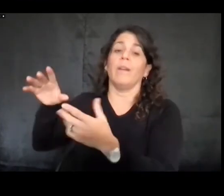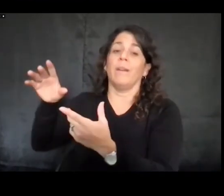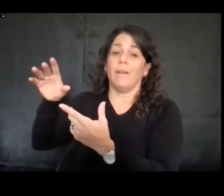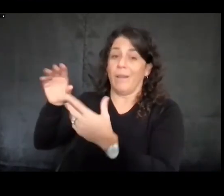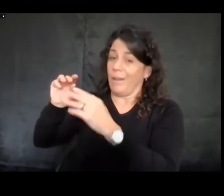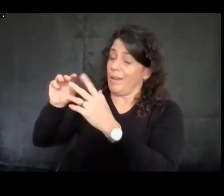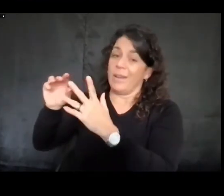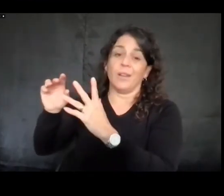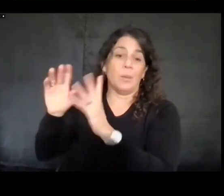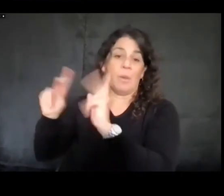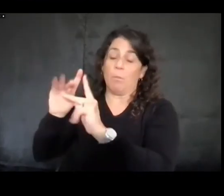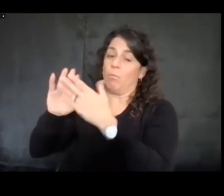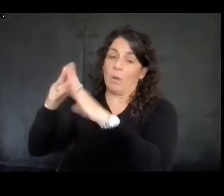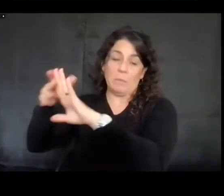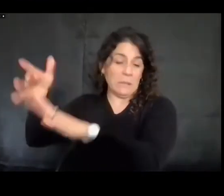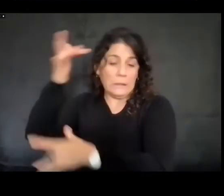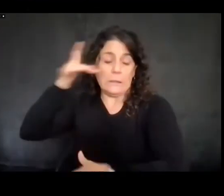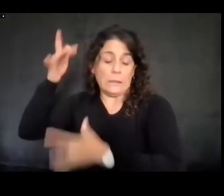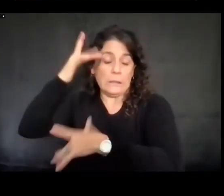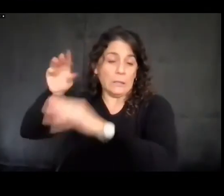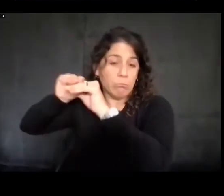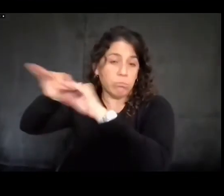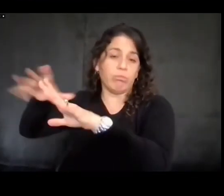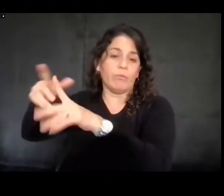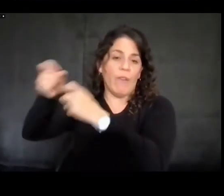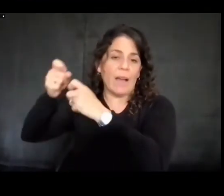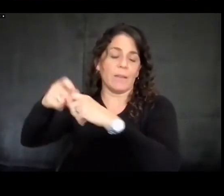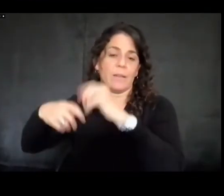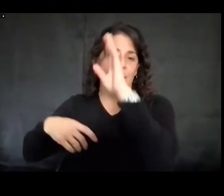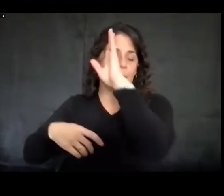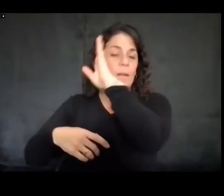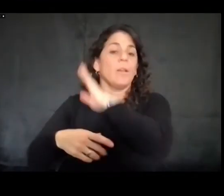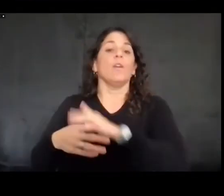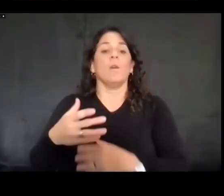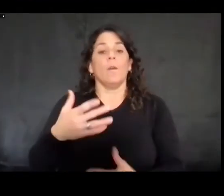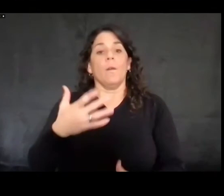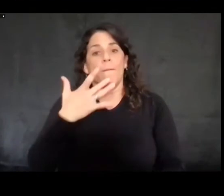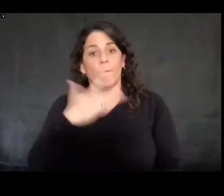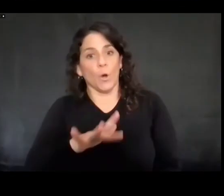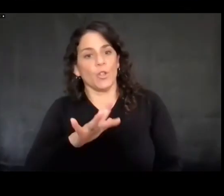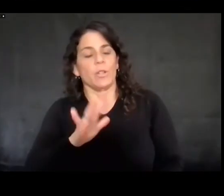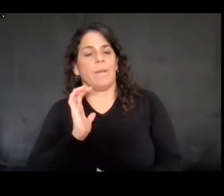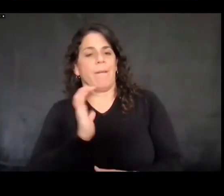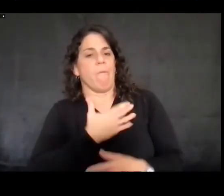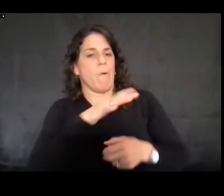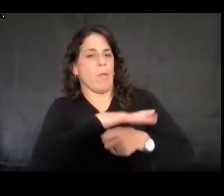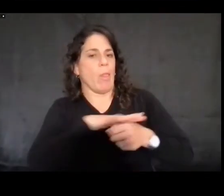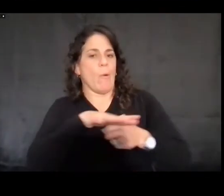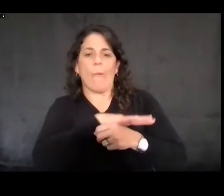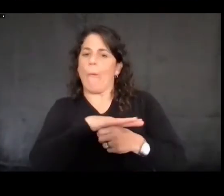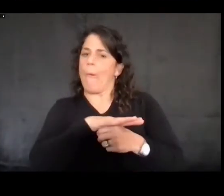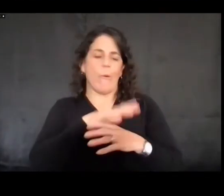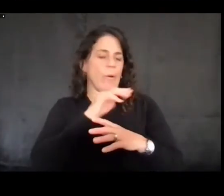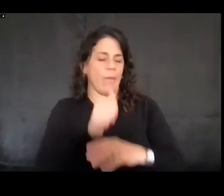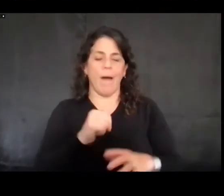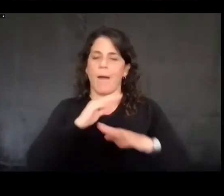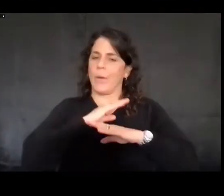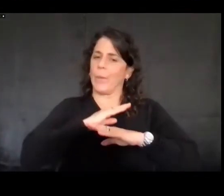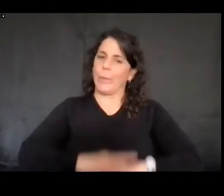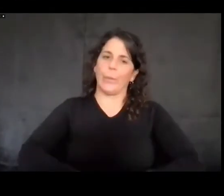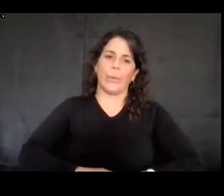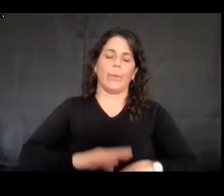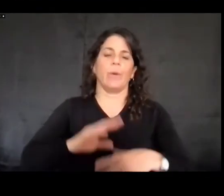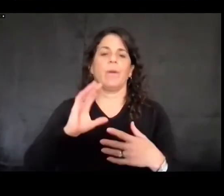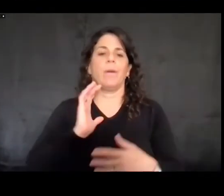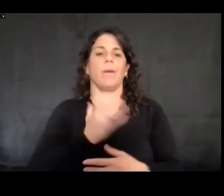tipo mayor y es y es muy contagioso nos tenemos esa situación localmente nuestra